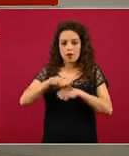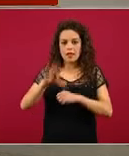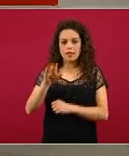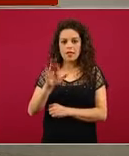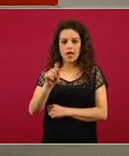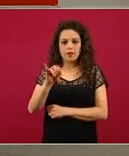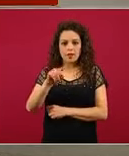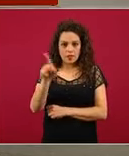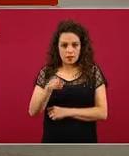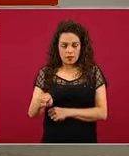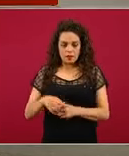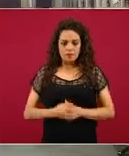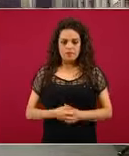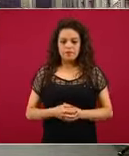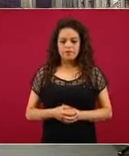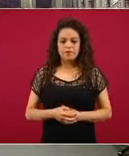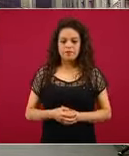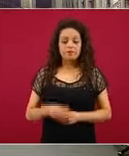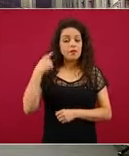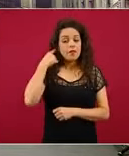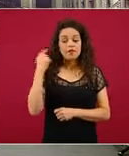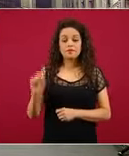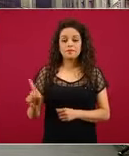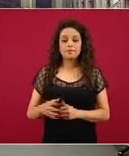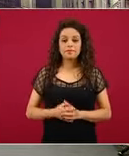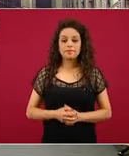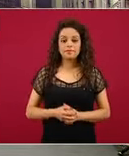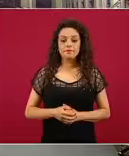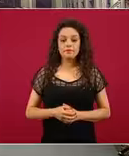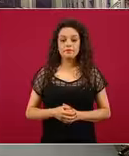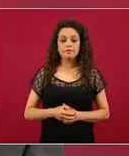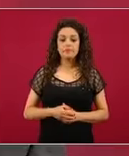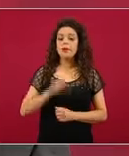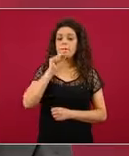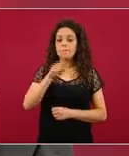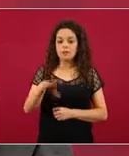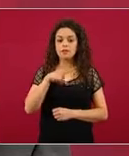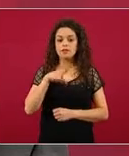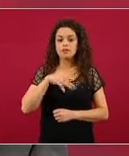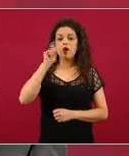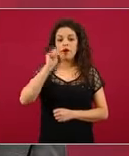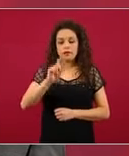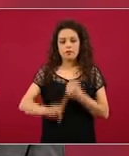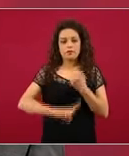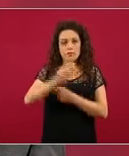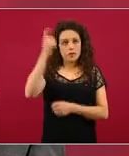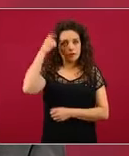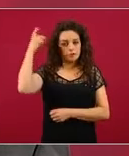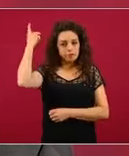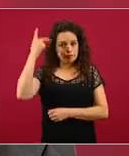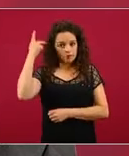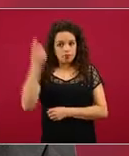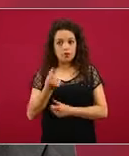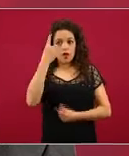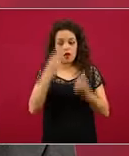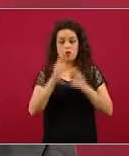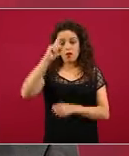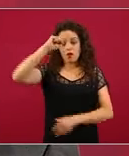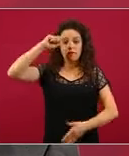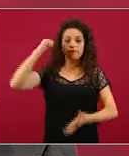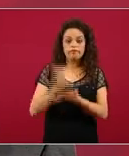¿Secuelas psicológicas? Hay también una amplia descripción de secuelas psicológicas. Algunas tienen que ver con la experiencia